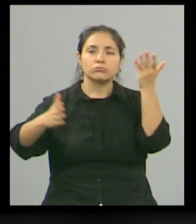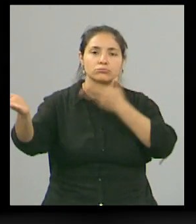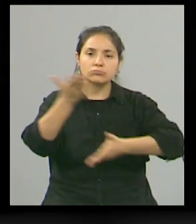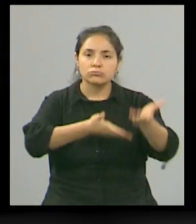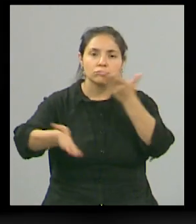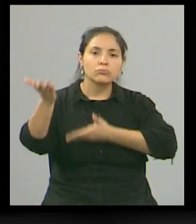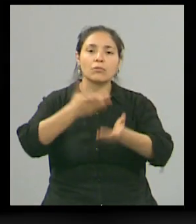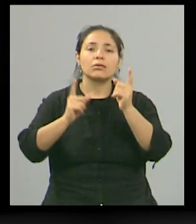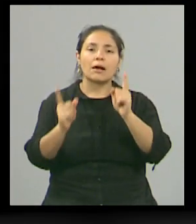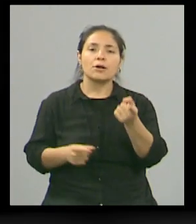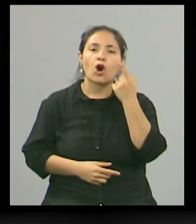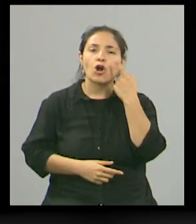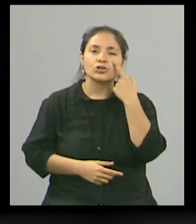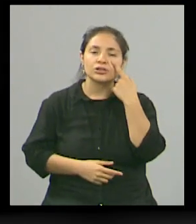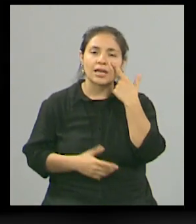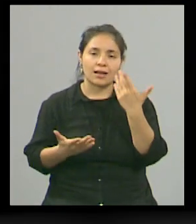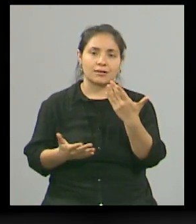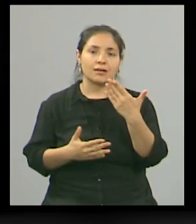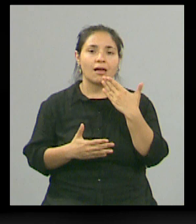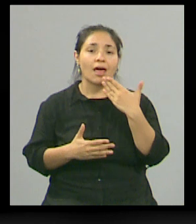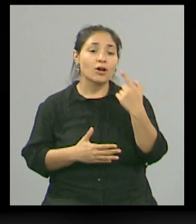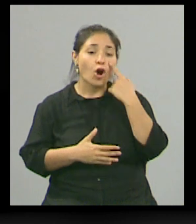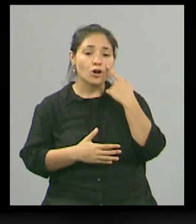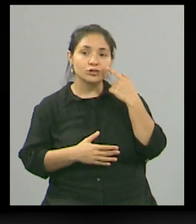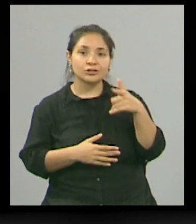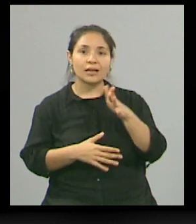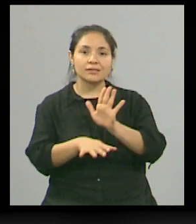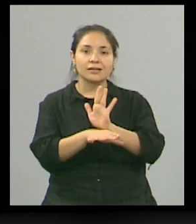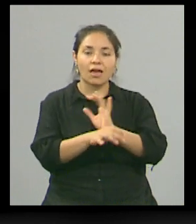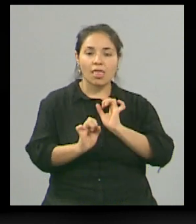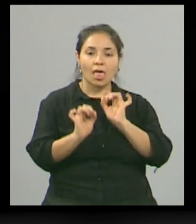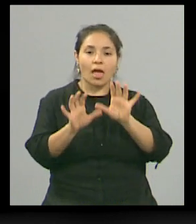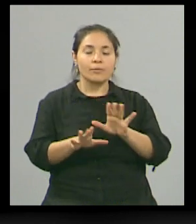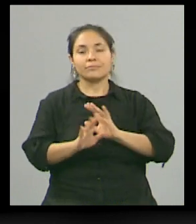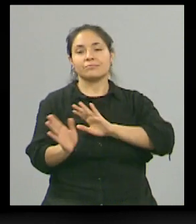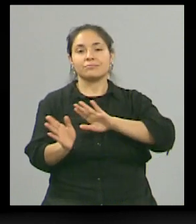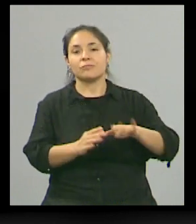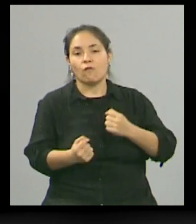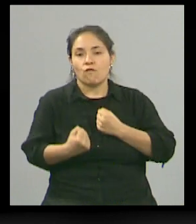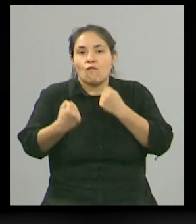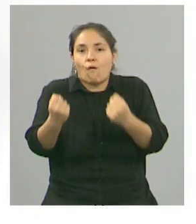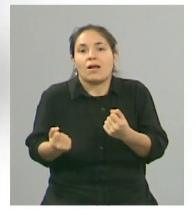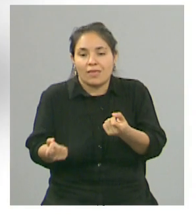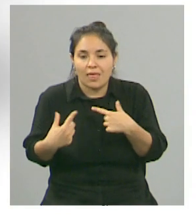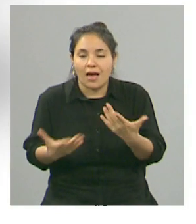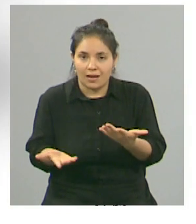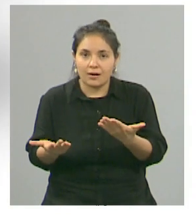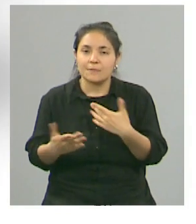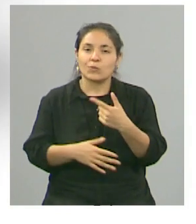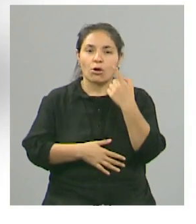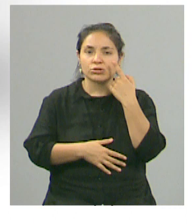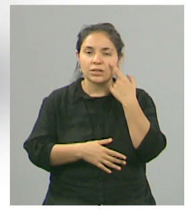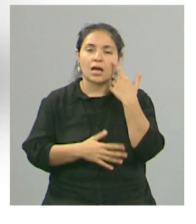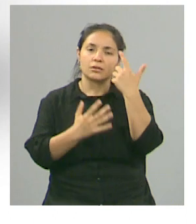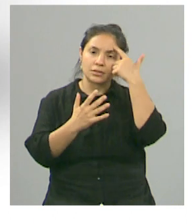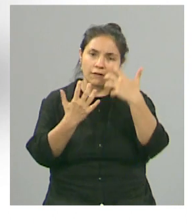que el conocimiento nos hace menos vulnerables, hemos dicho este año, ¿no? Frente a estas situaciones. Entonces, conocer, reflexionar sobre